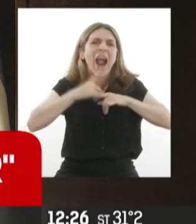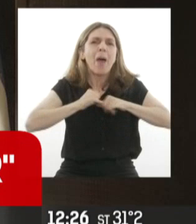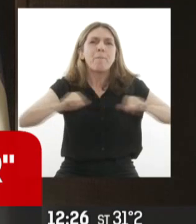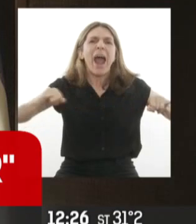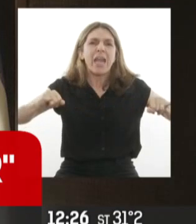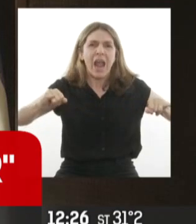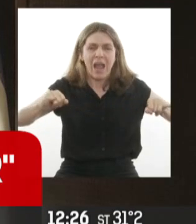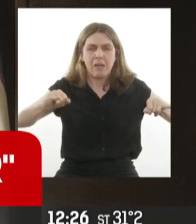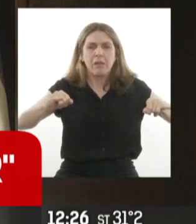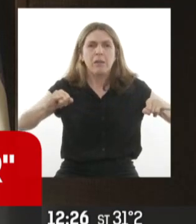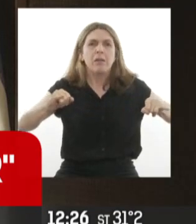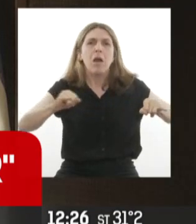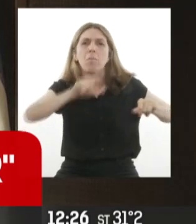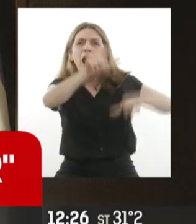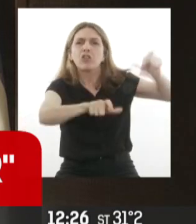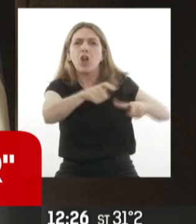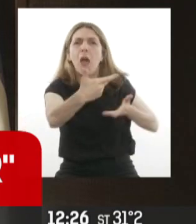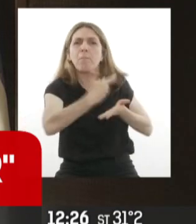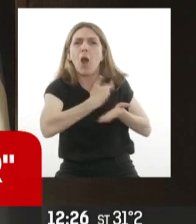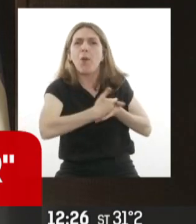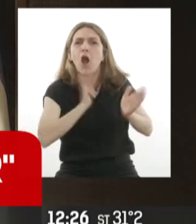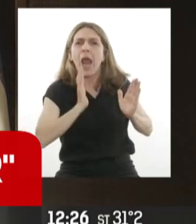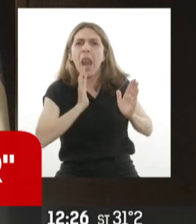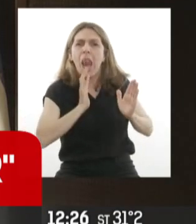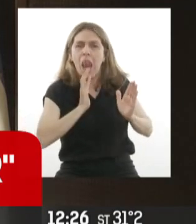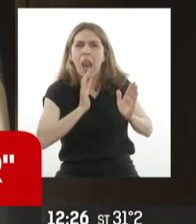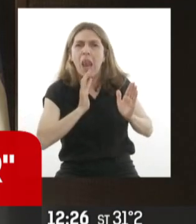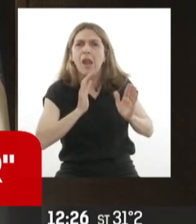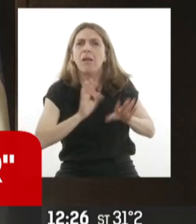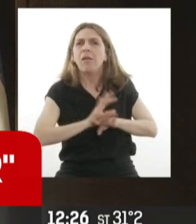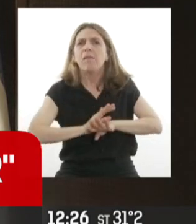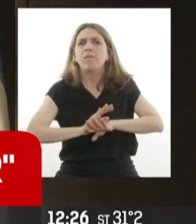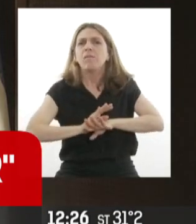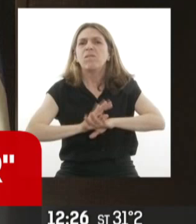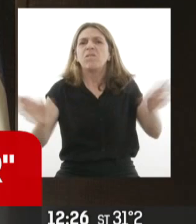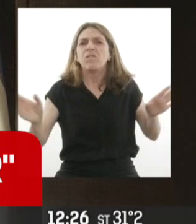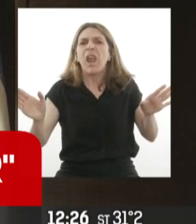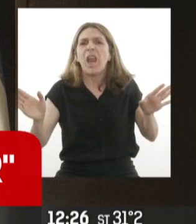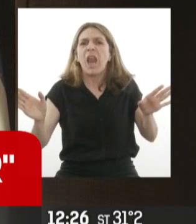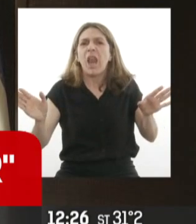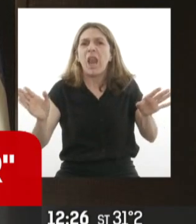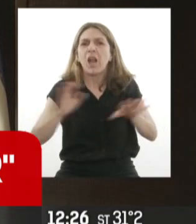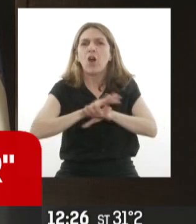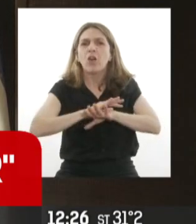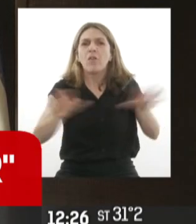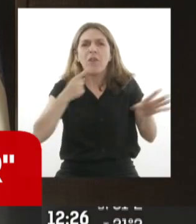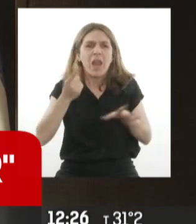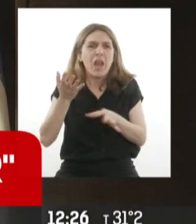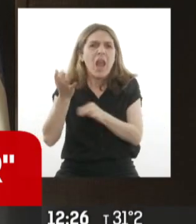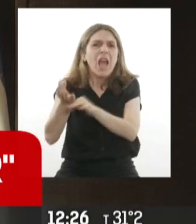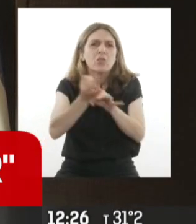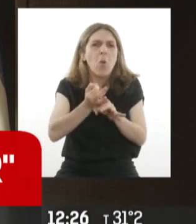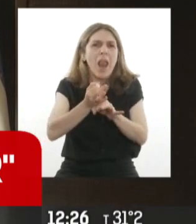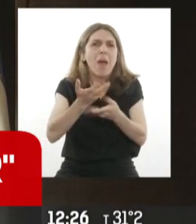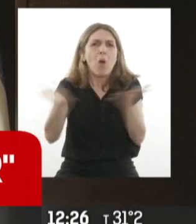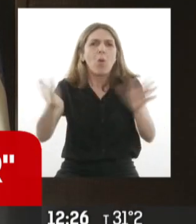del otro lado me proponían terminar con derechos, que la solución